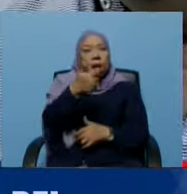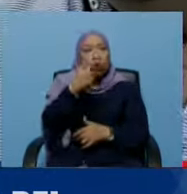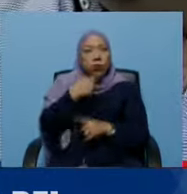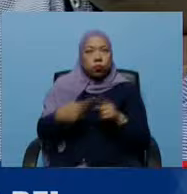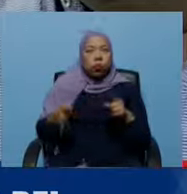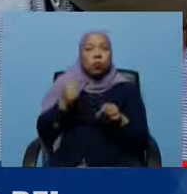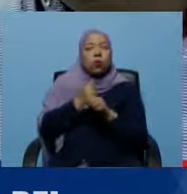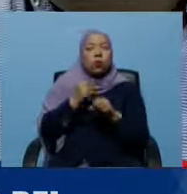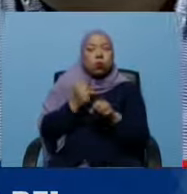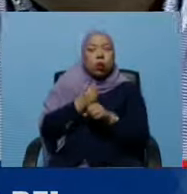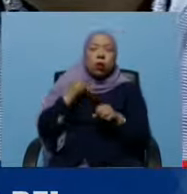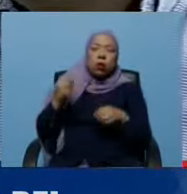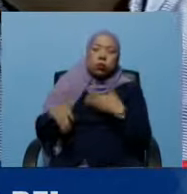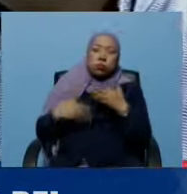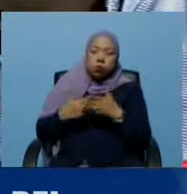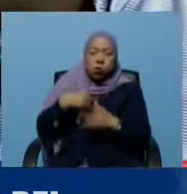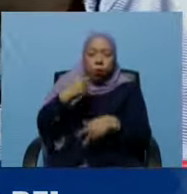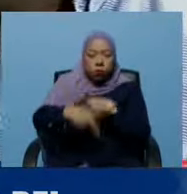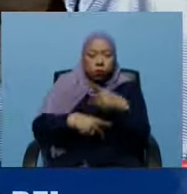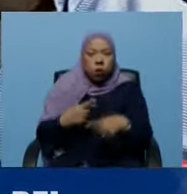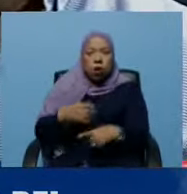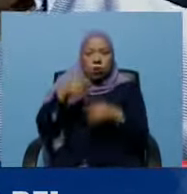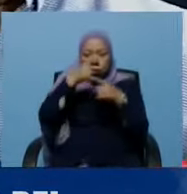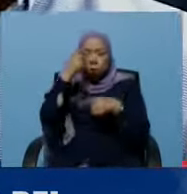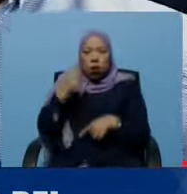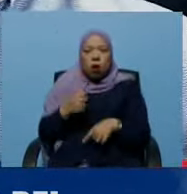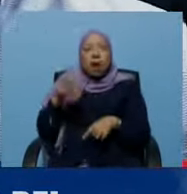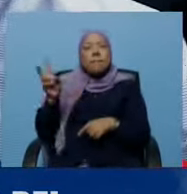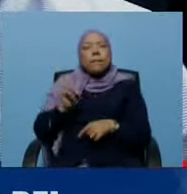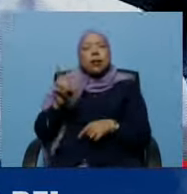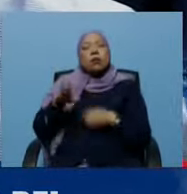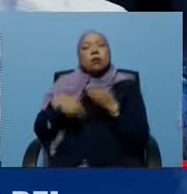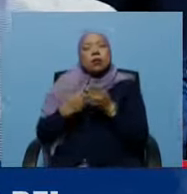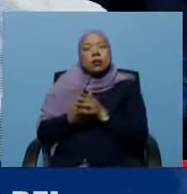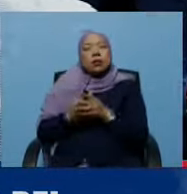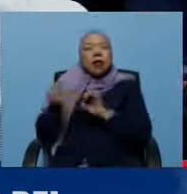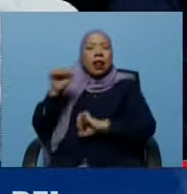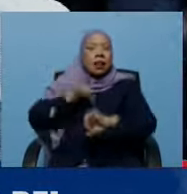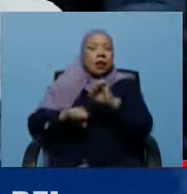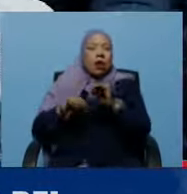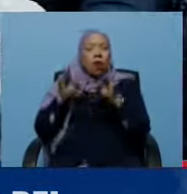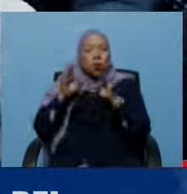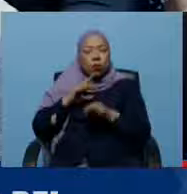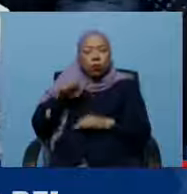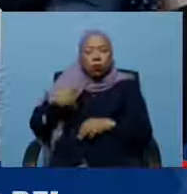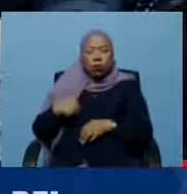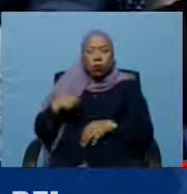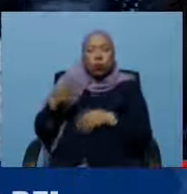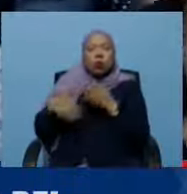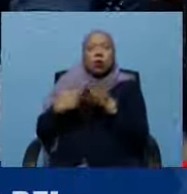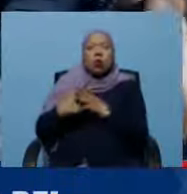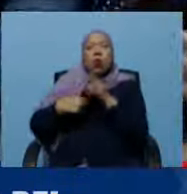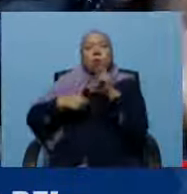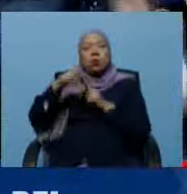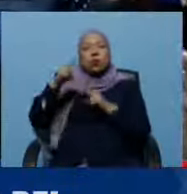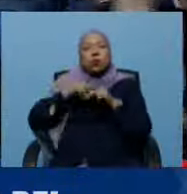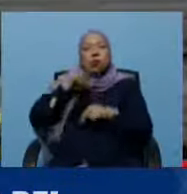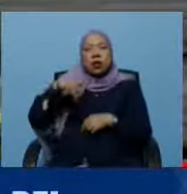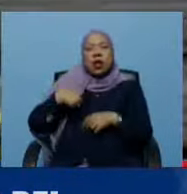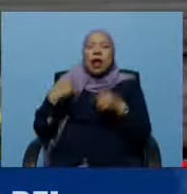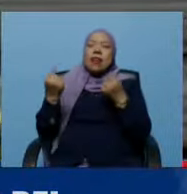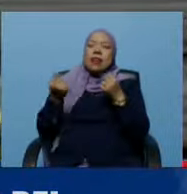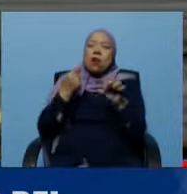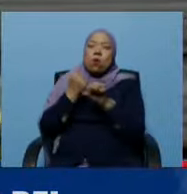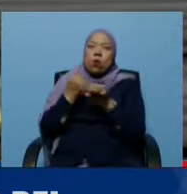nos pusimos a trabajar, a producir en serio, y ahora Venezuela no la para nadie. Nosotros vamos a la construcción de una